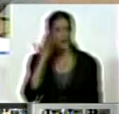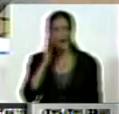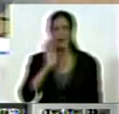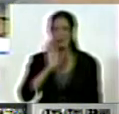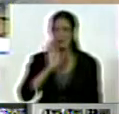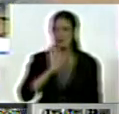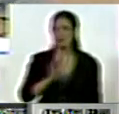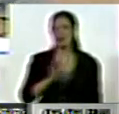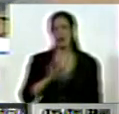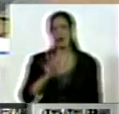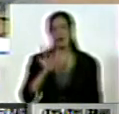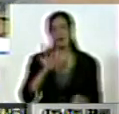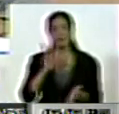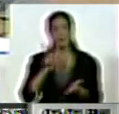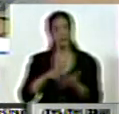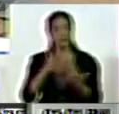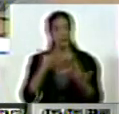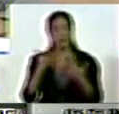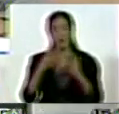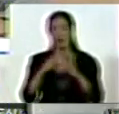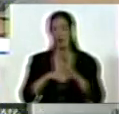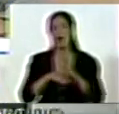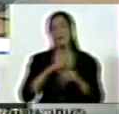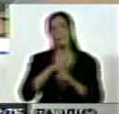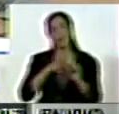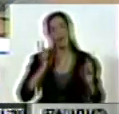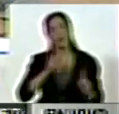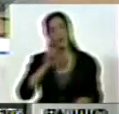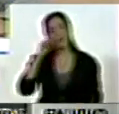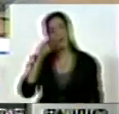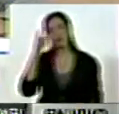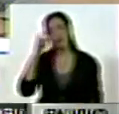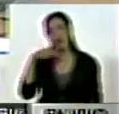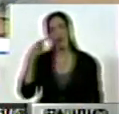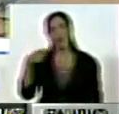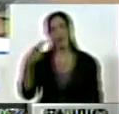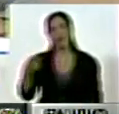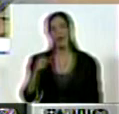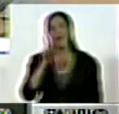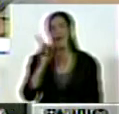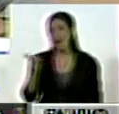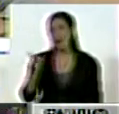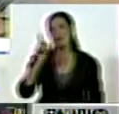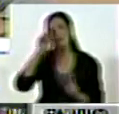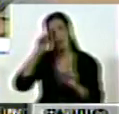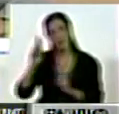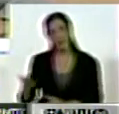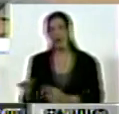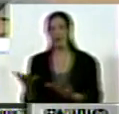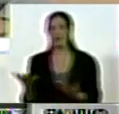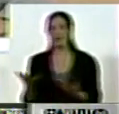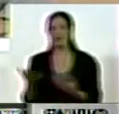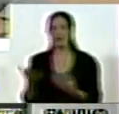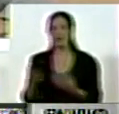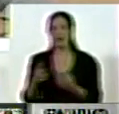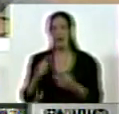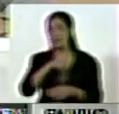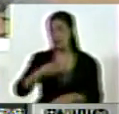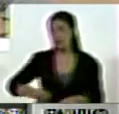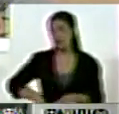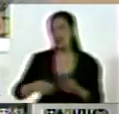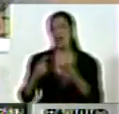como actuación diplomática, bueno, hay que recordárselo todos los días. Él debe un respeto al jefe de Estado,